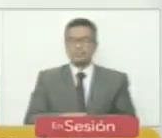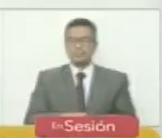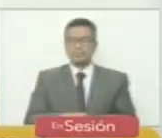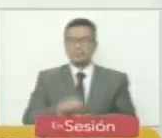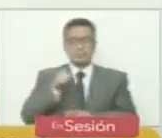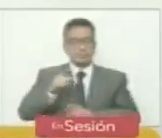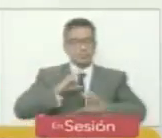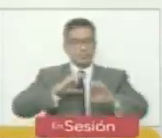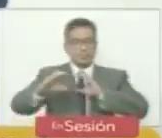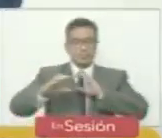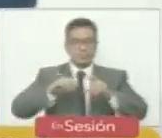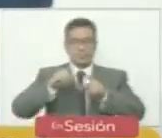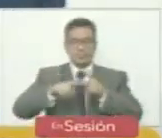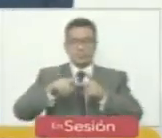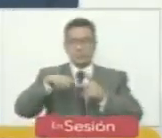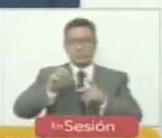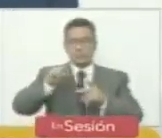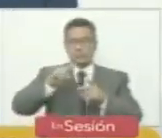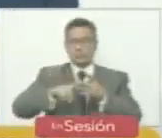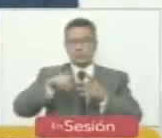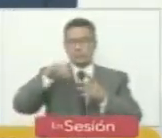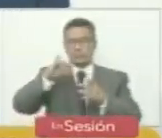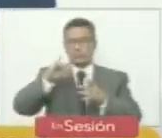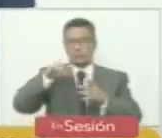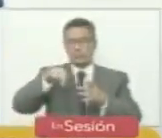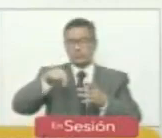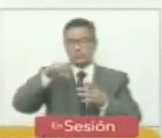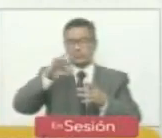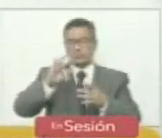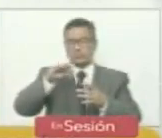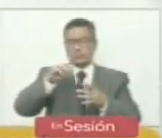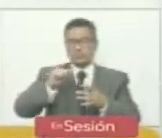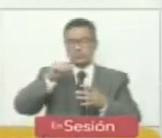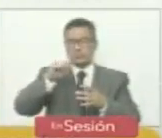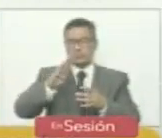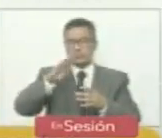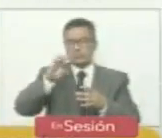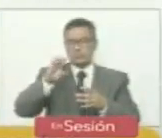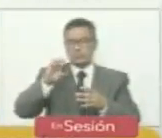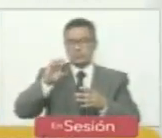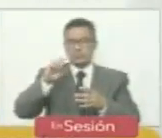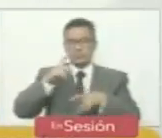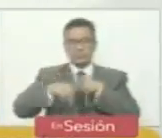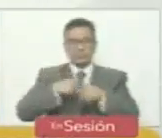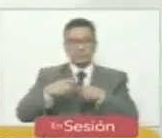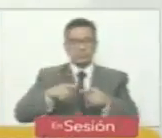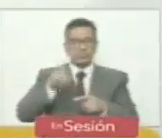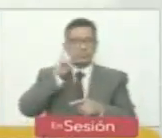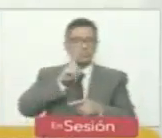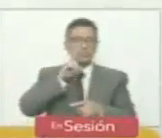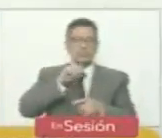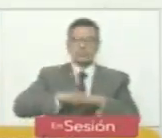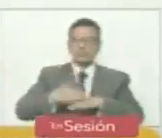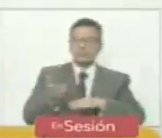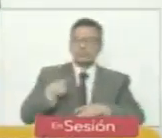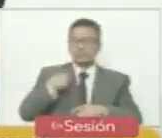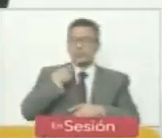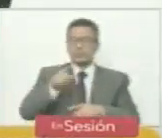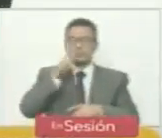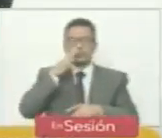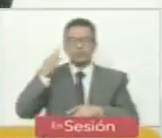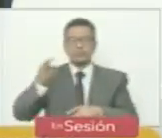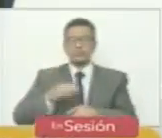Esos medios de comunicación, el Clarín, Infobae, todos esos productores de mentira. ¿Por qué no dicen que el avión era